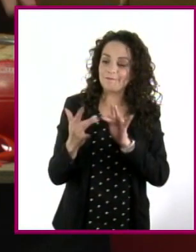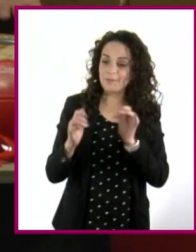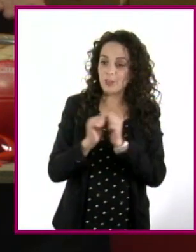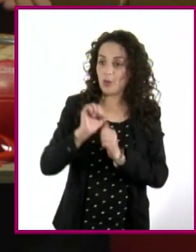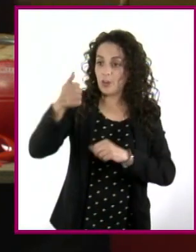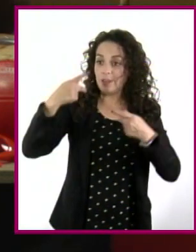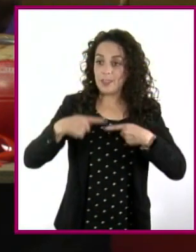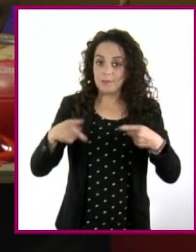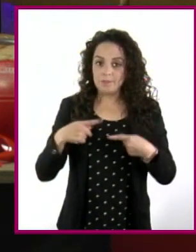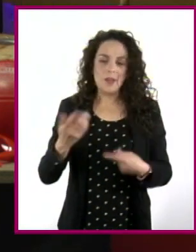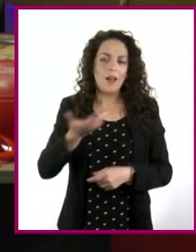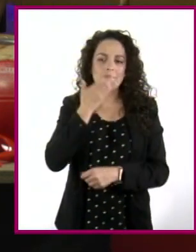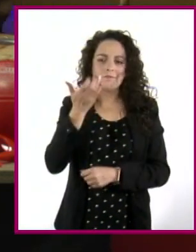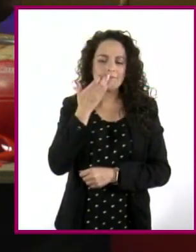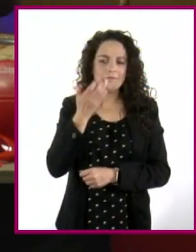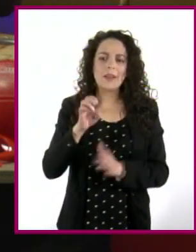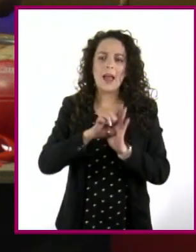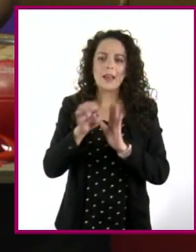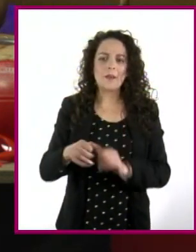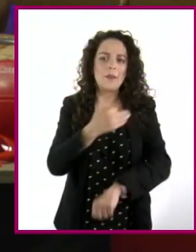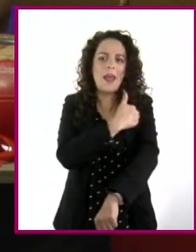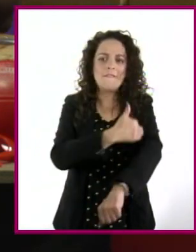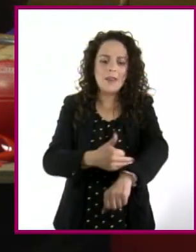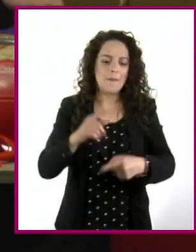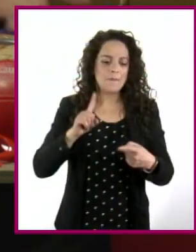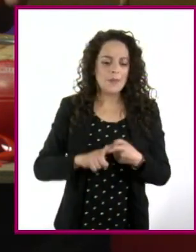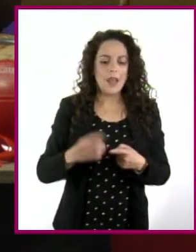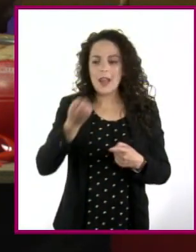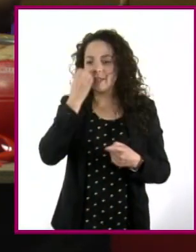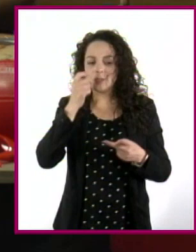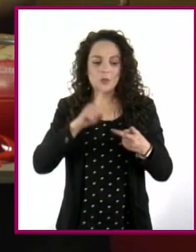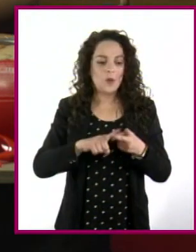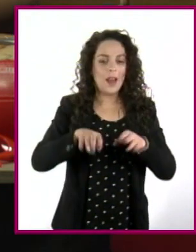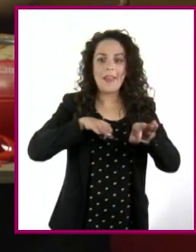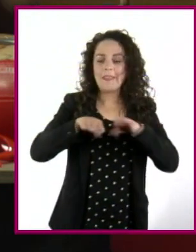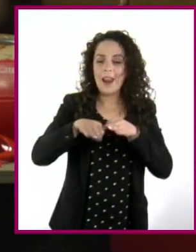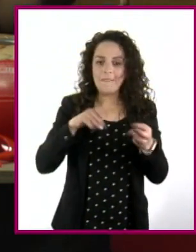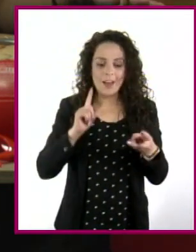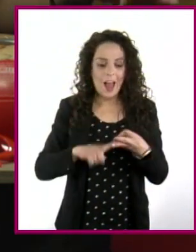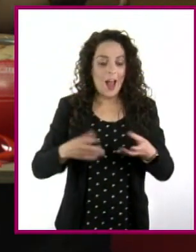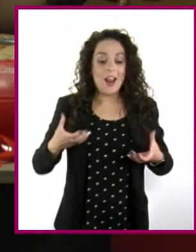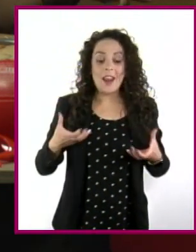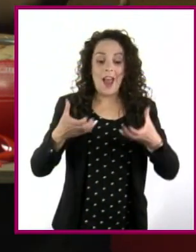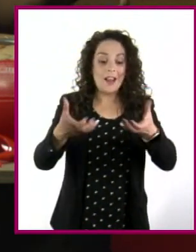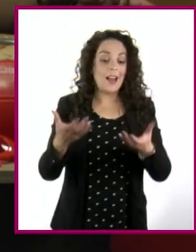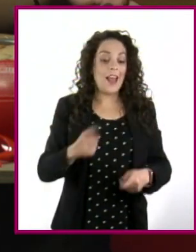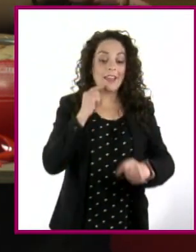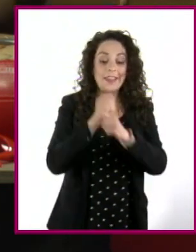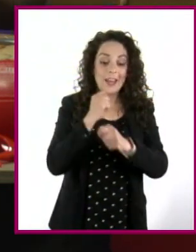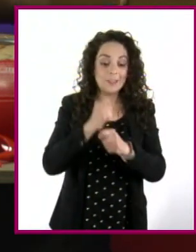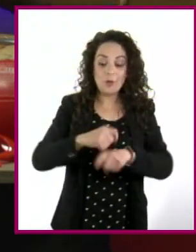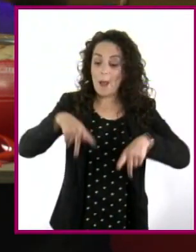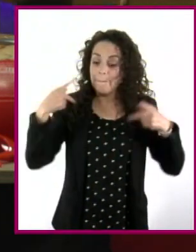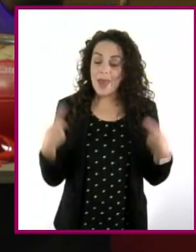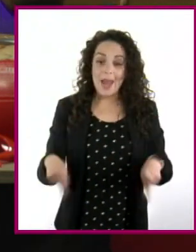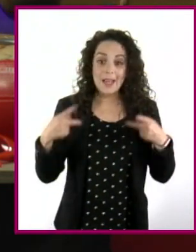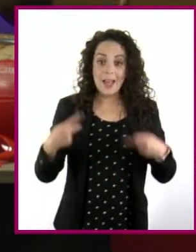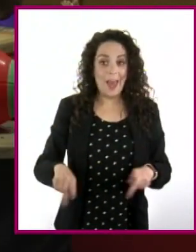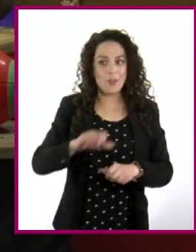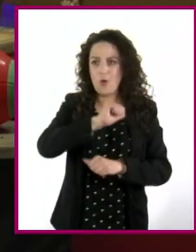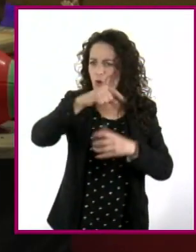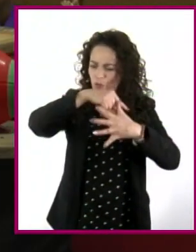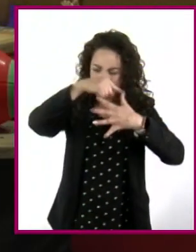contextos cotidianos, como la familia, la escuela, el trabajo, la calle, el transporte, los mercados y mucho